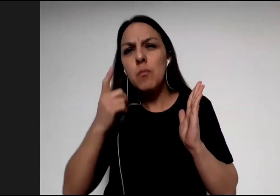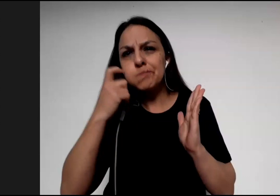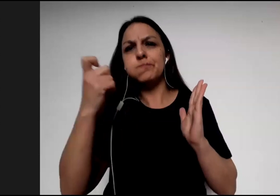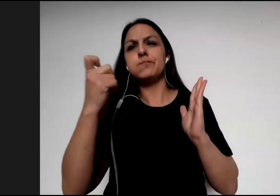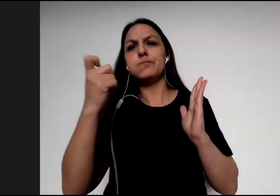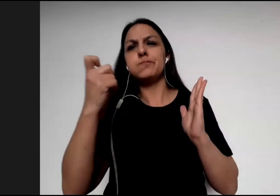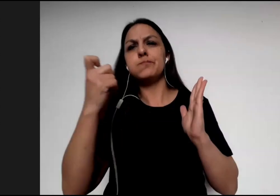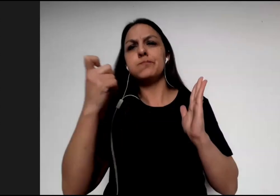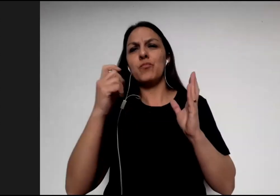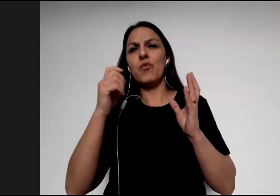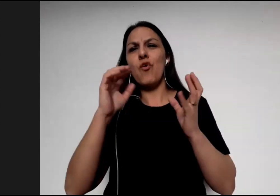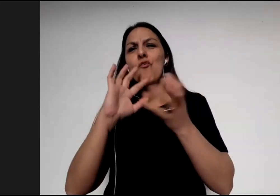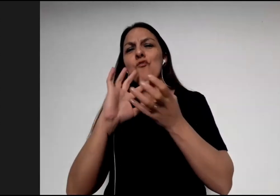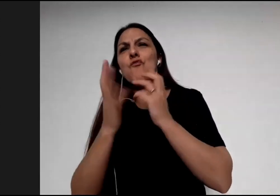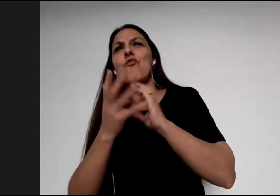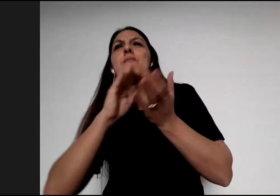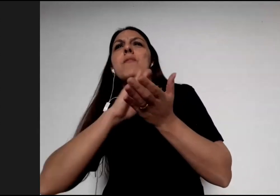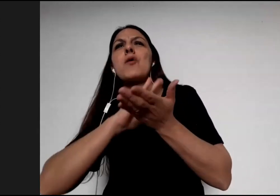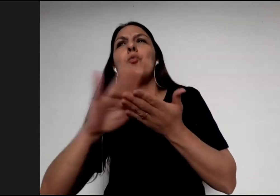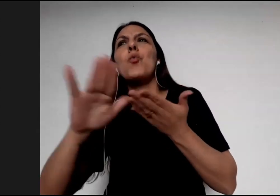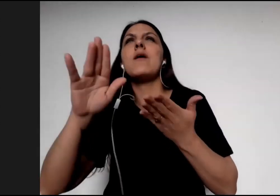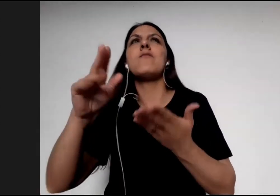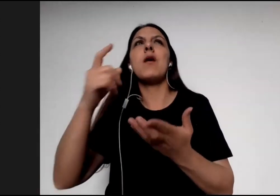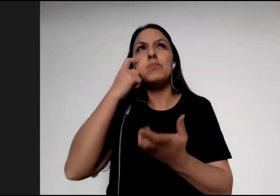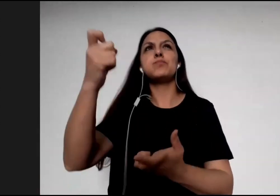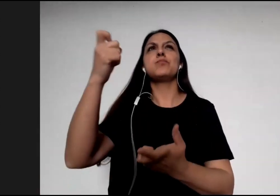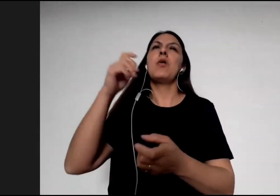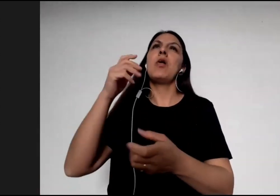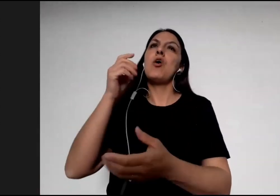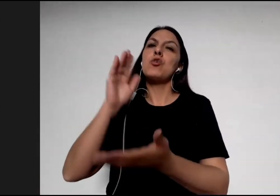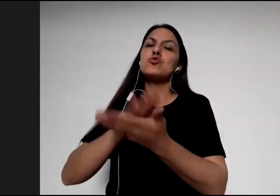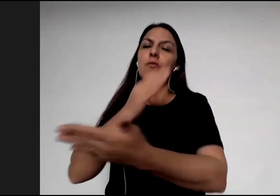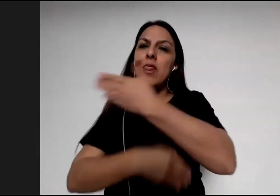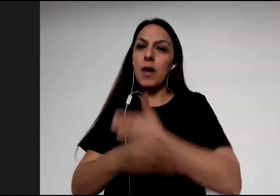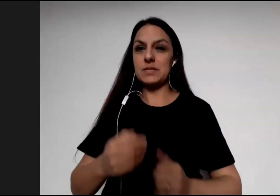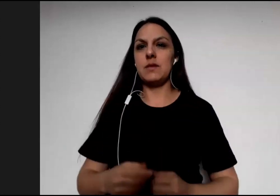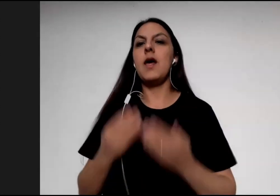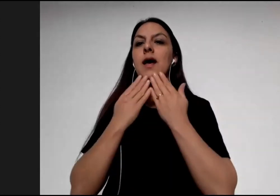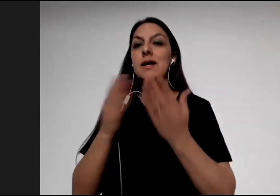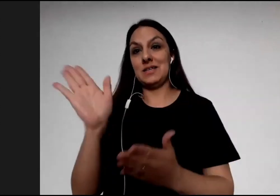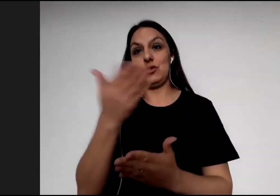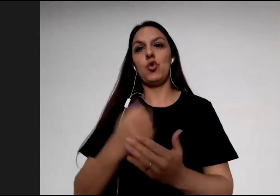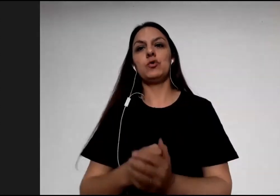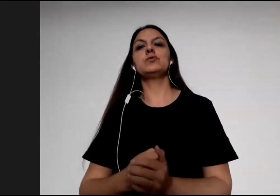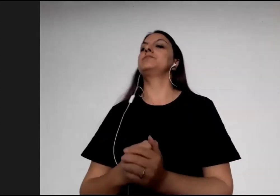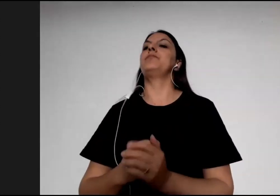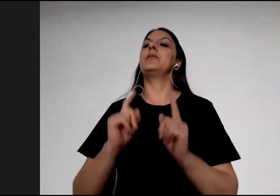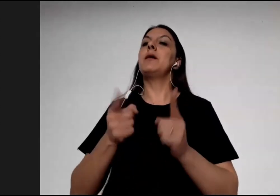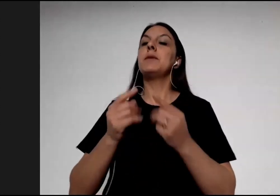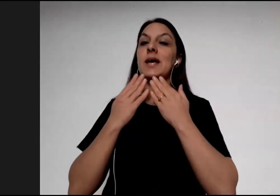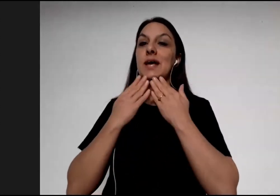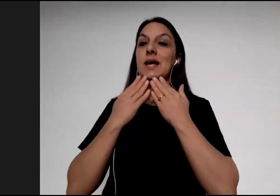mirada que tiene que ver la discapacidad. Así que bueno, gracias a todos. Y gracias a todos por estar hoy acá.